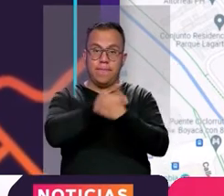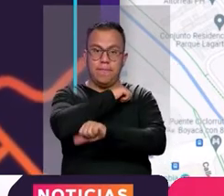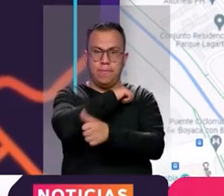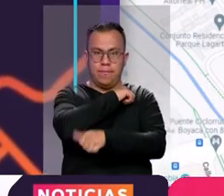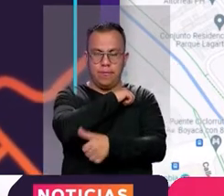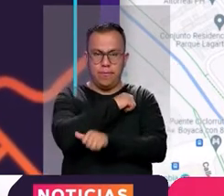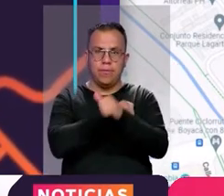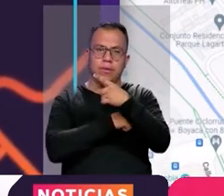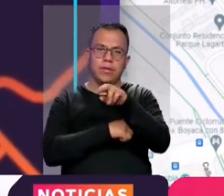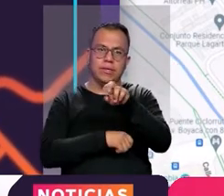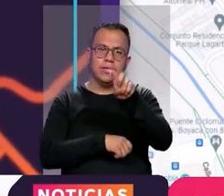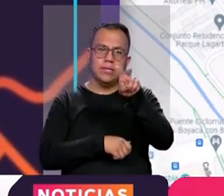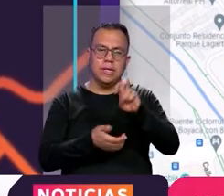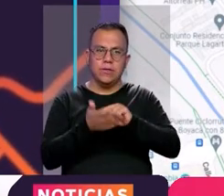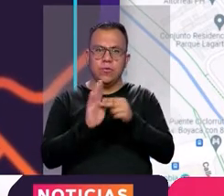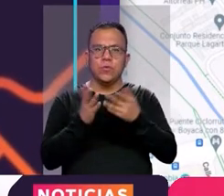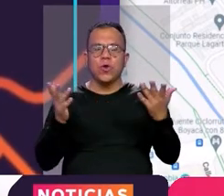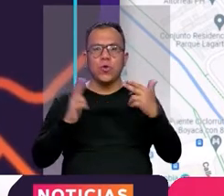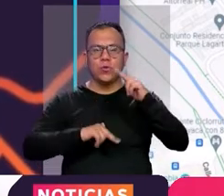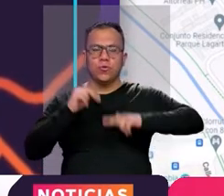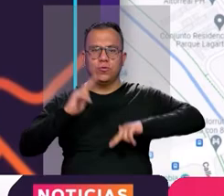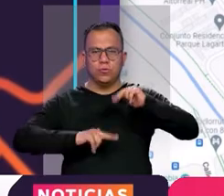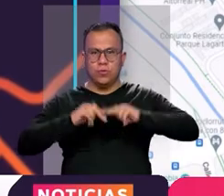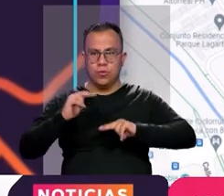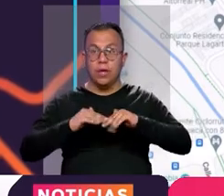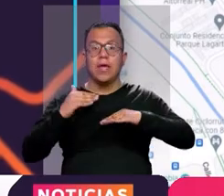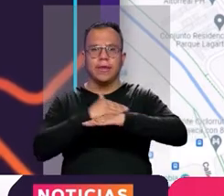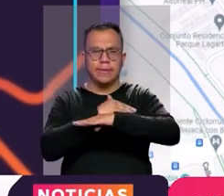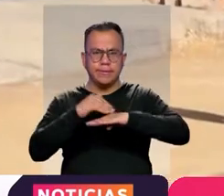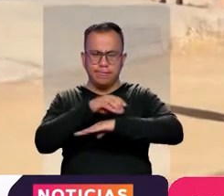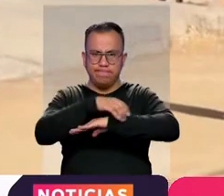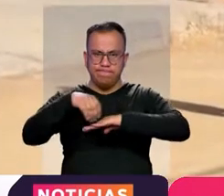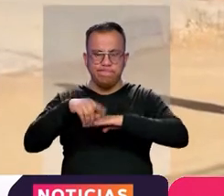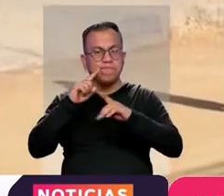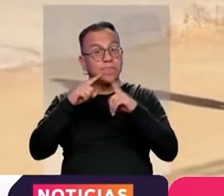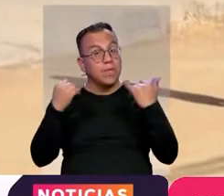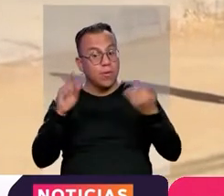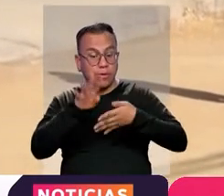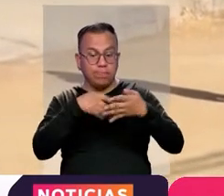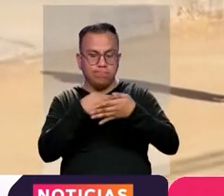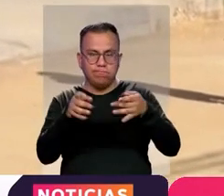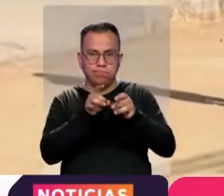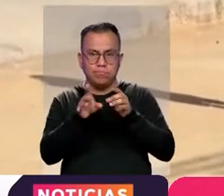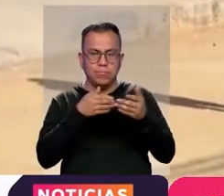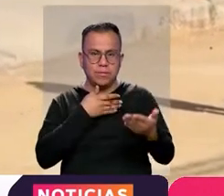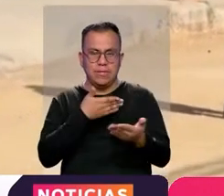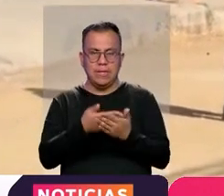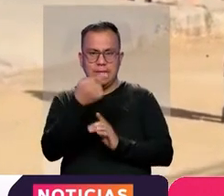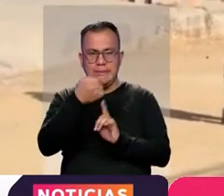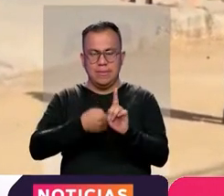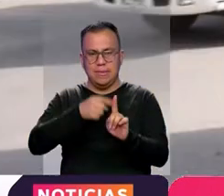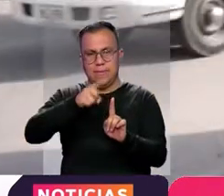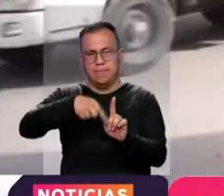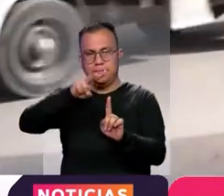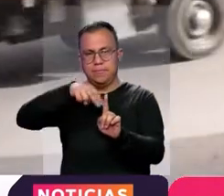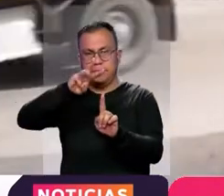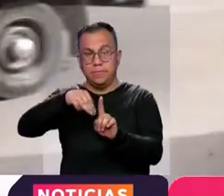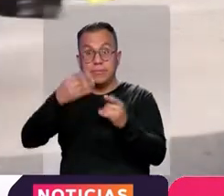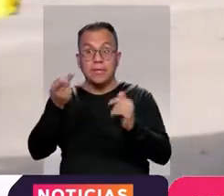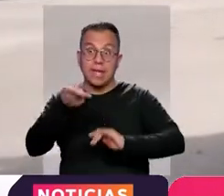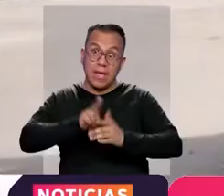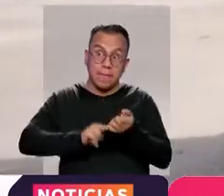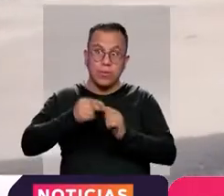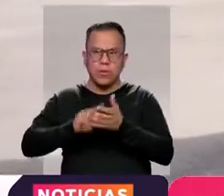la carrera 71 donde están construyendo aceras y cicloruta según el cronograma durarán tres meses las obras en ambos